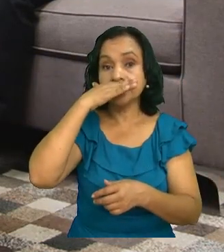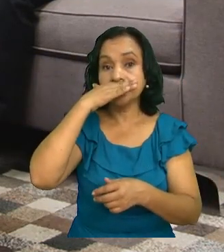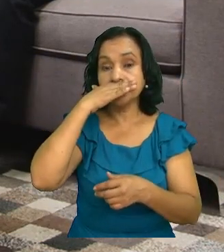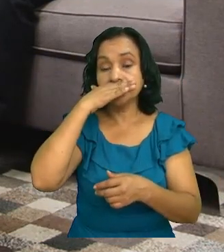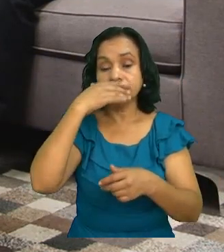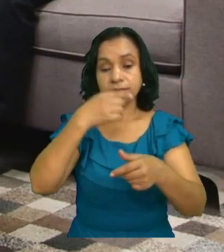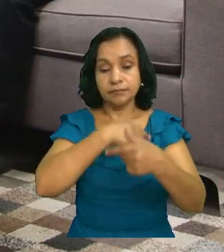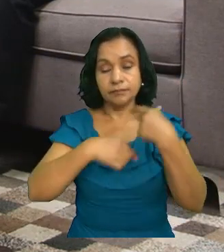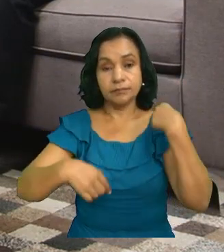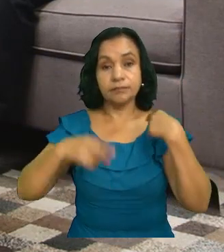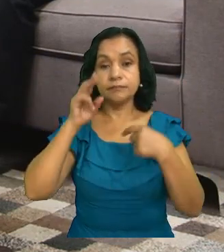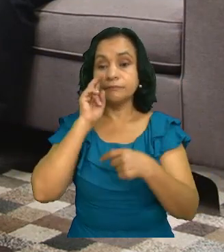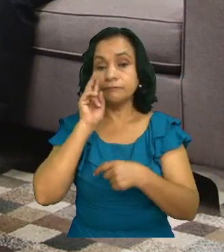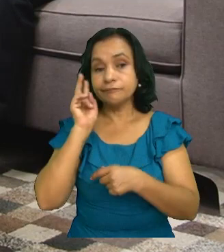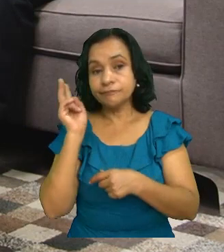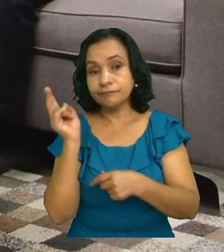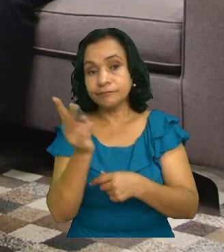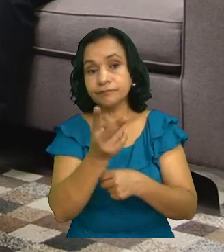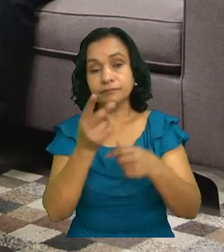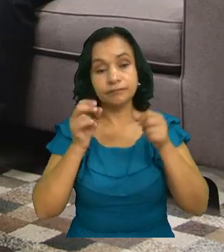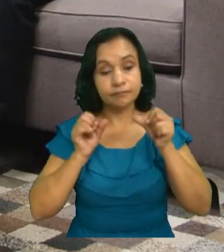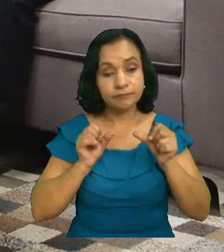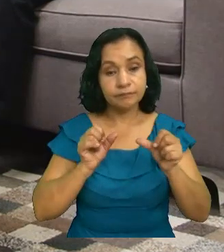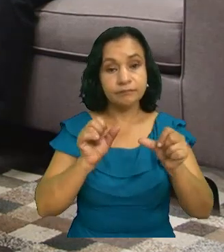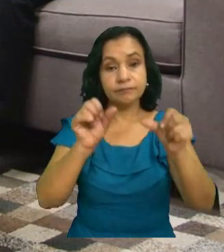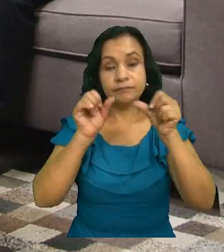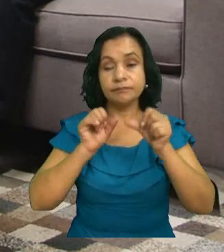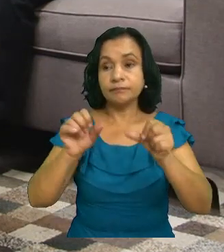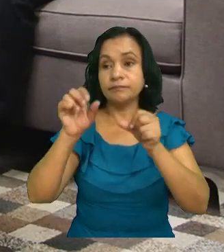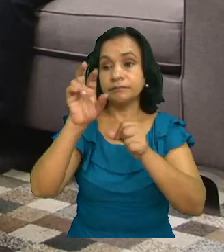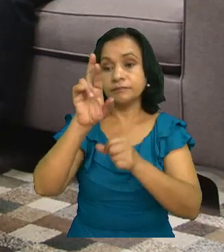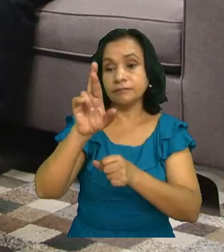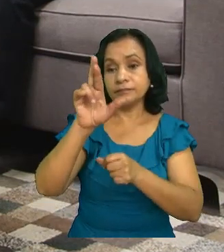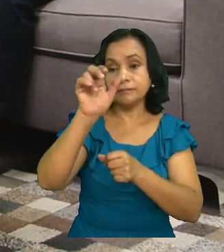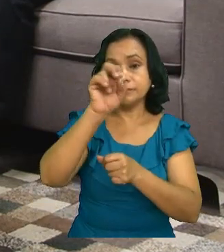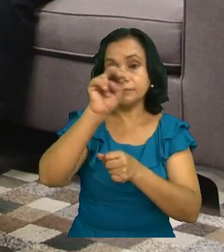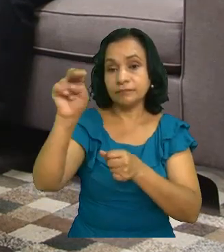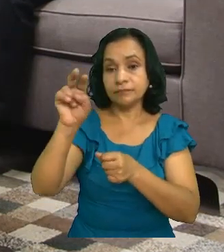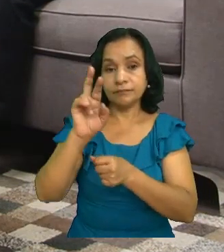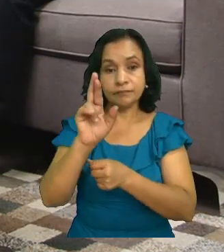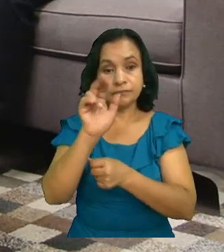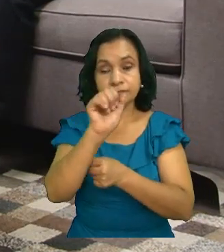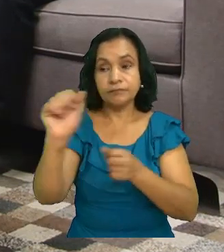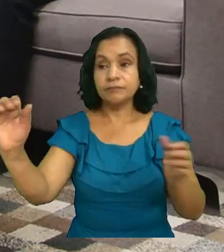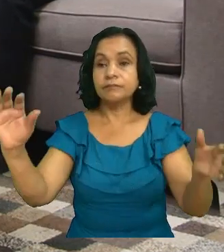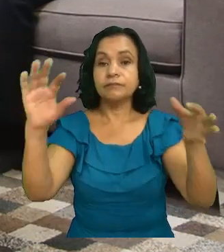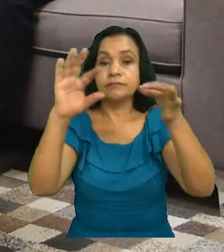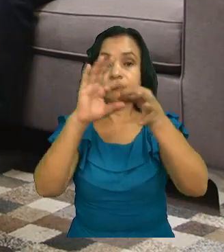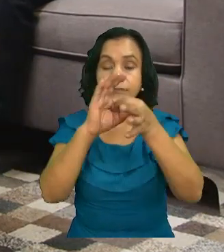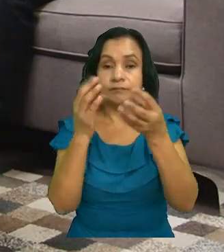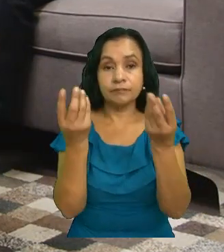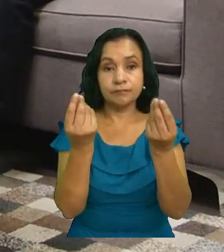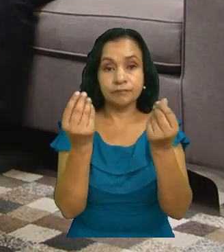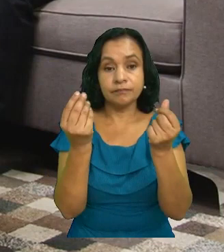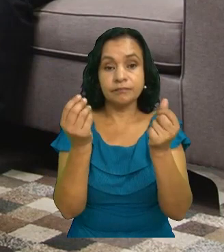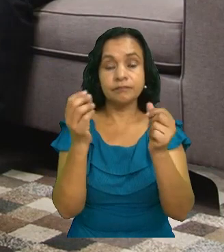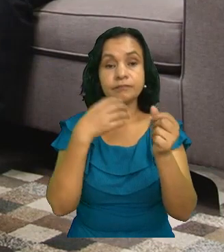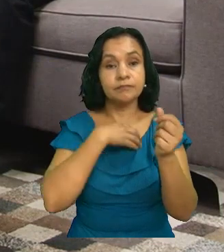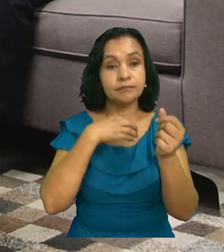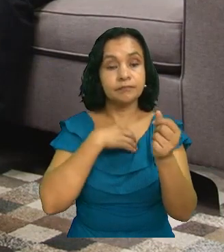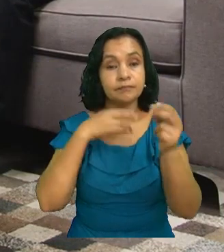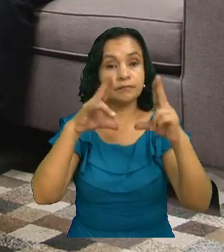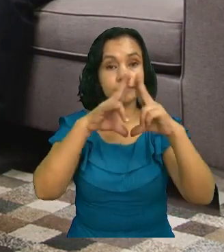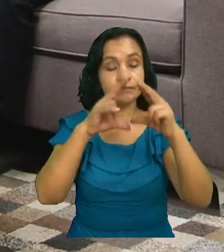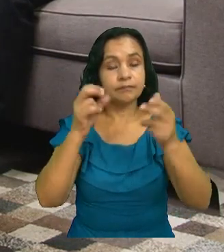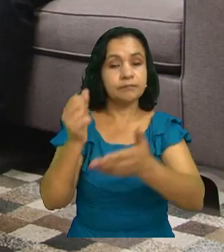nuestro presidente Daniel Ortega de ir incorporando a la costa Caribe a la actividad plena económica y social de nuestro país